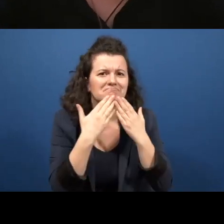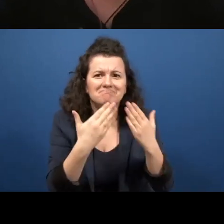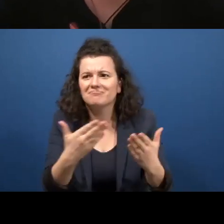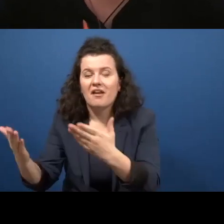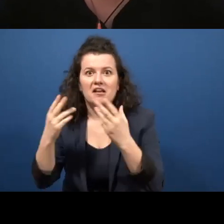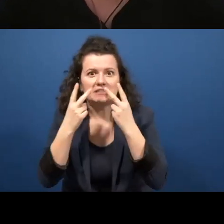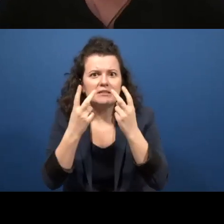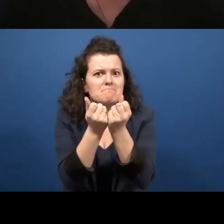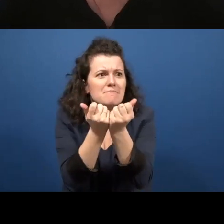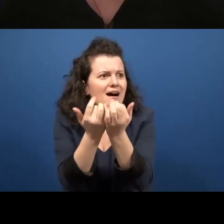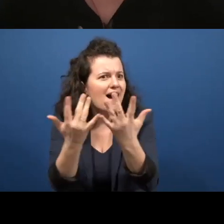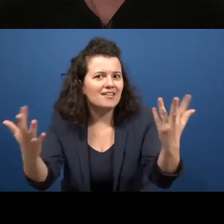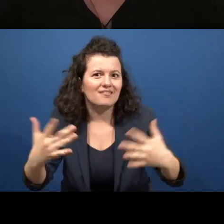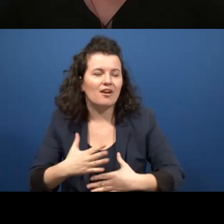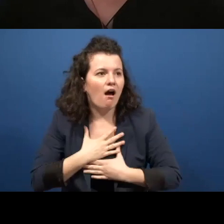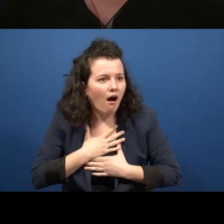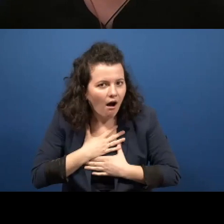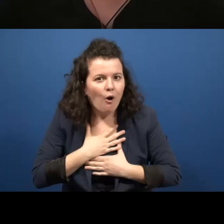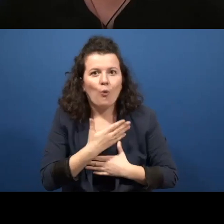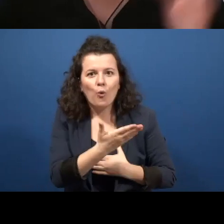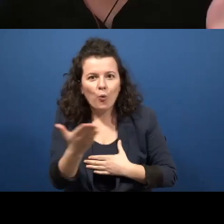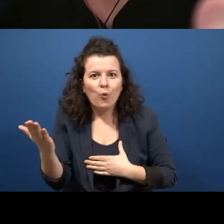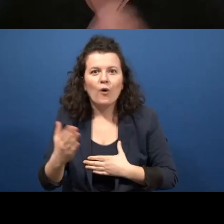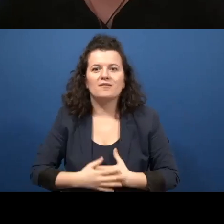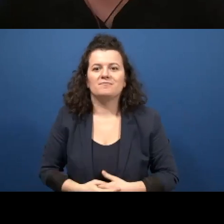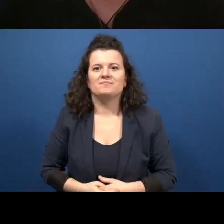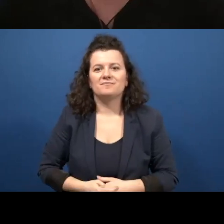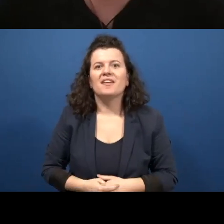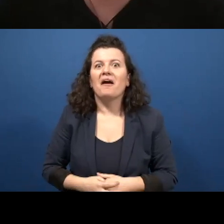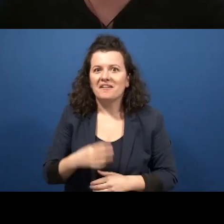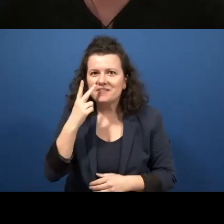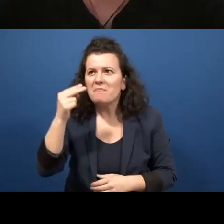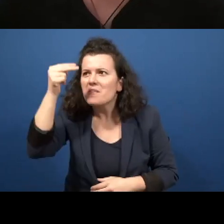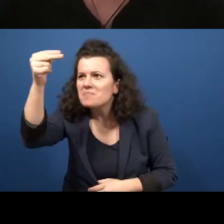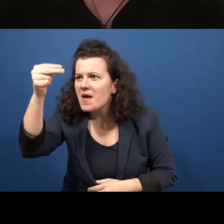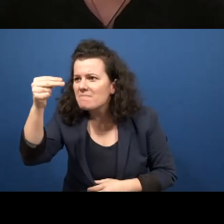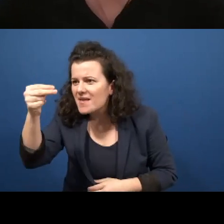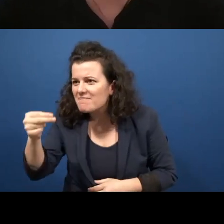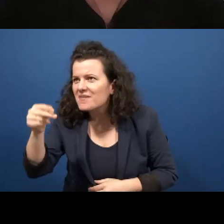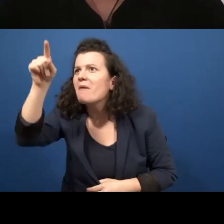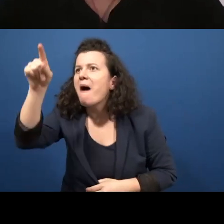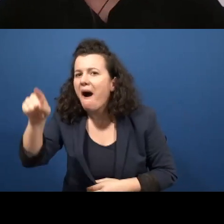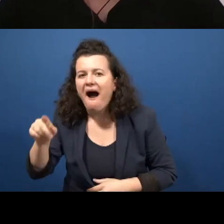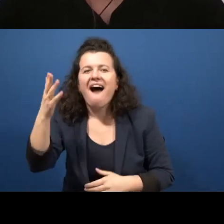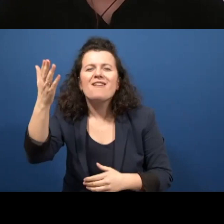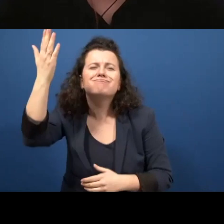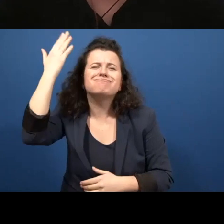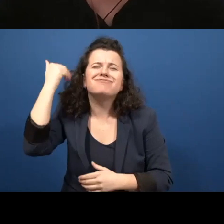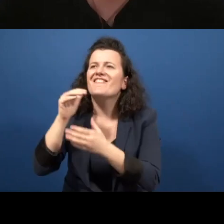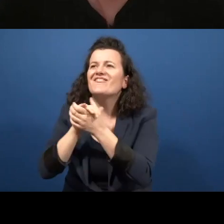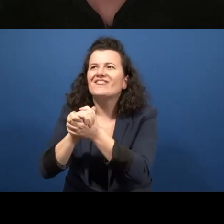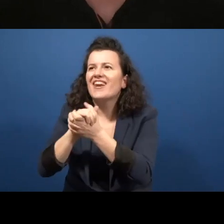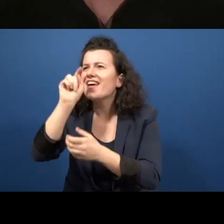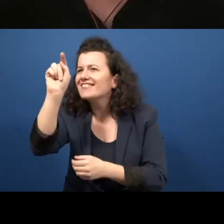este webinario. Me ha conmovido el número de participantes y veo pues a